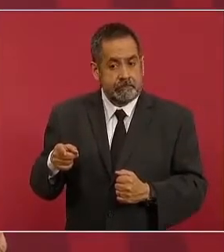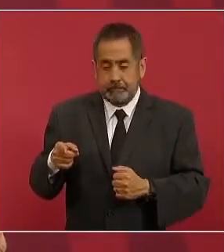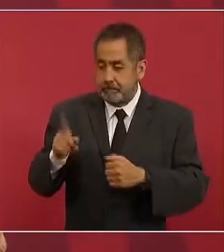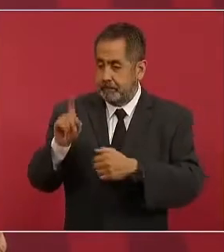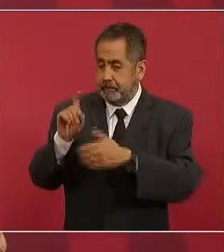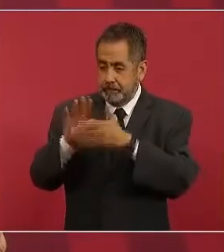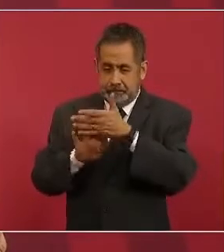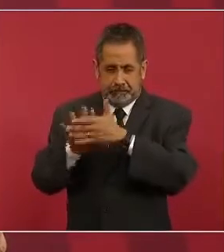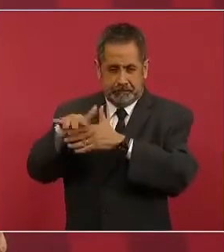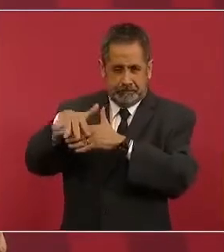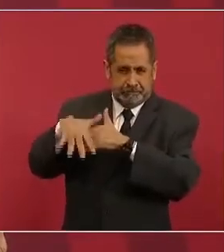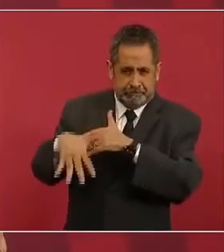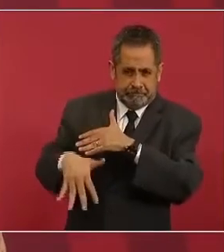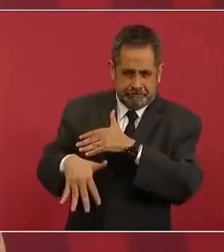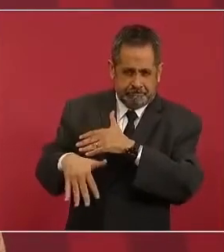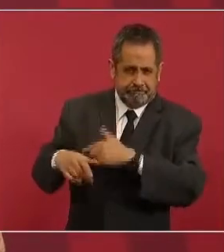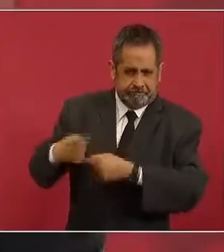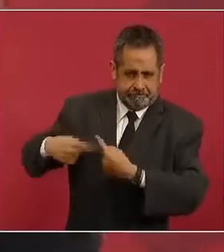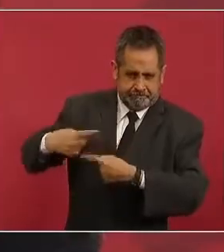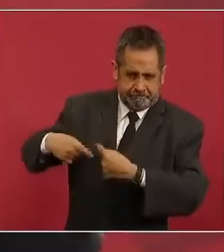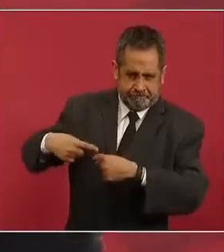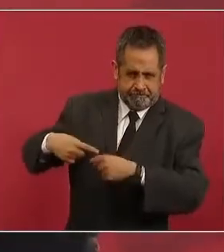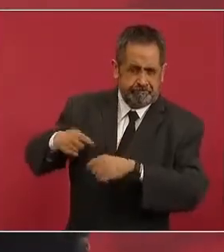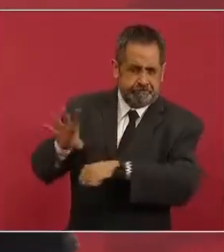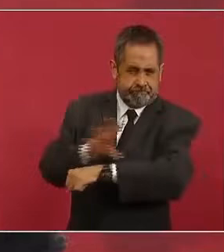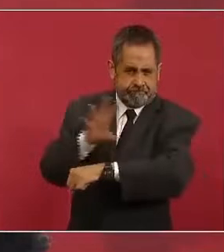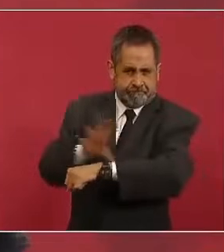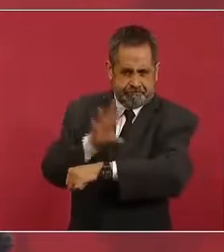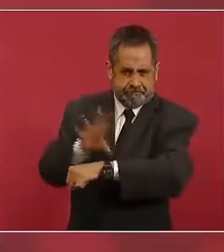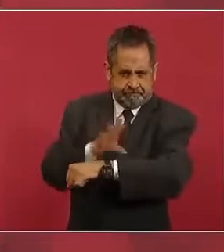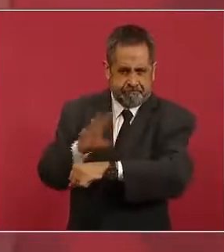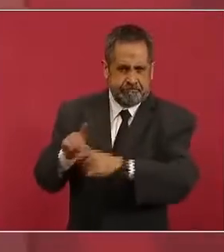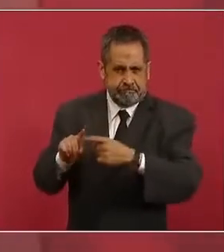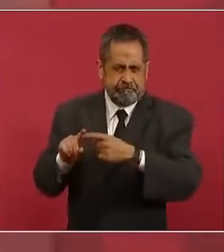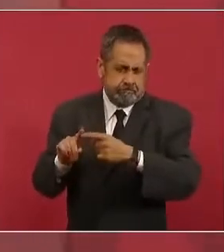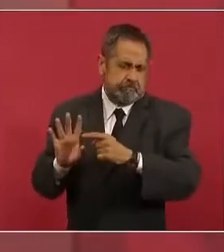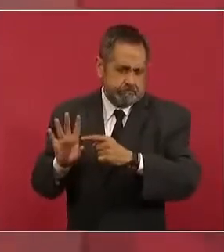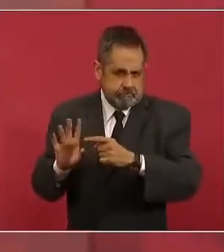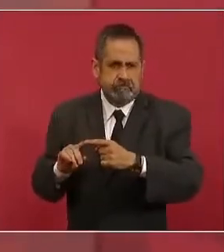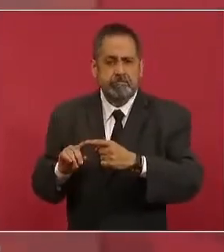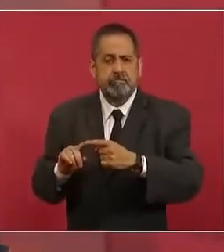hidroeléctrica están las